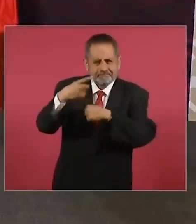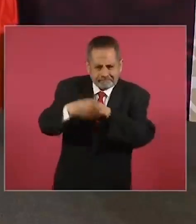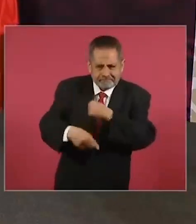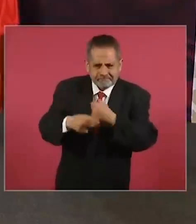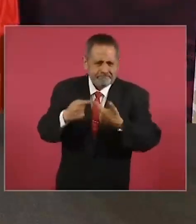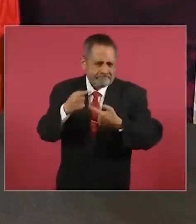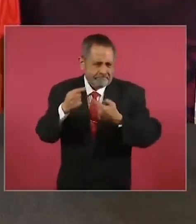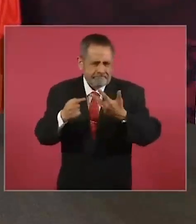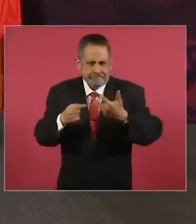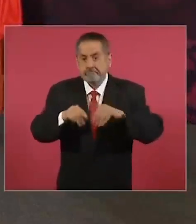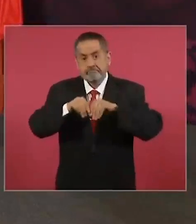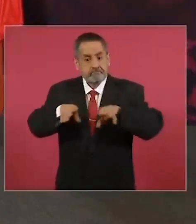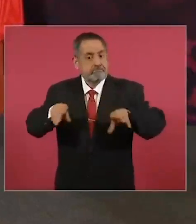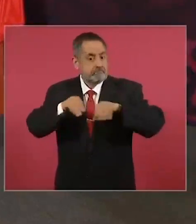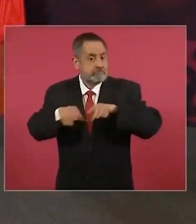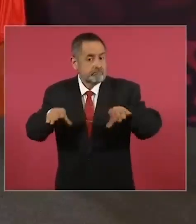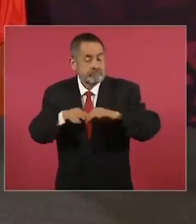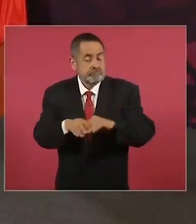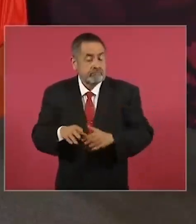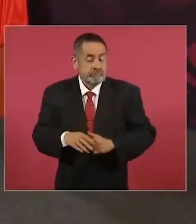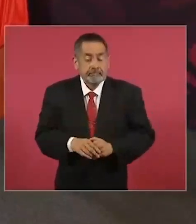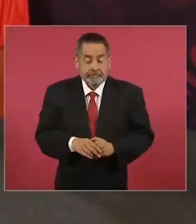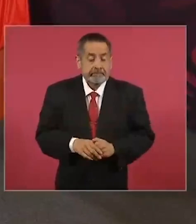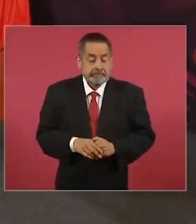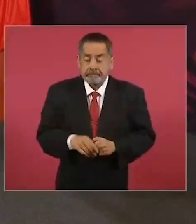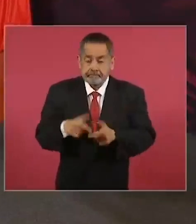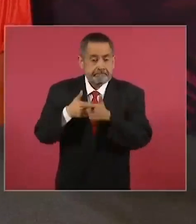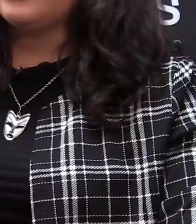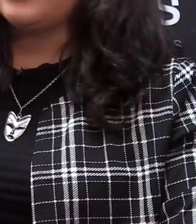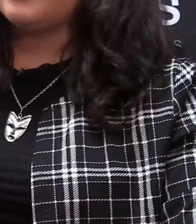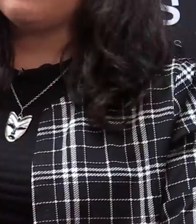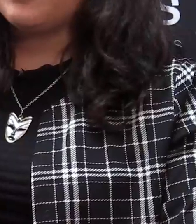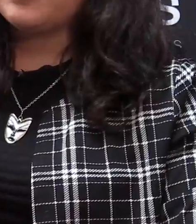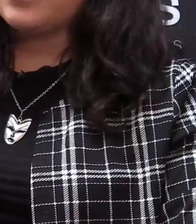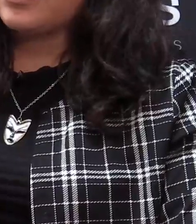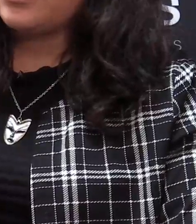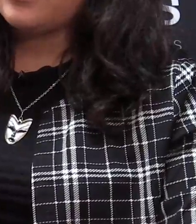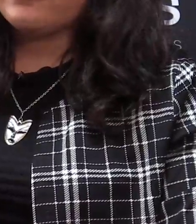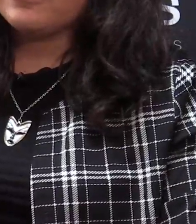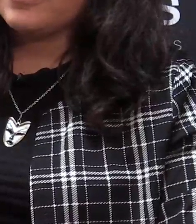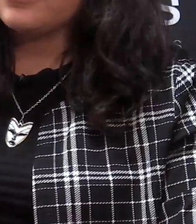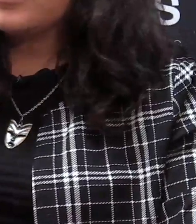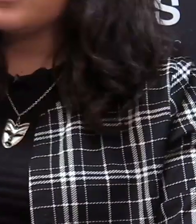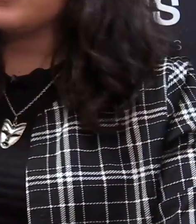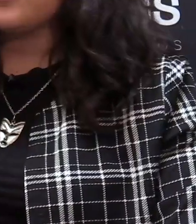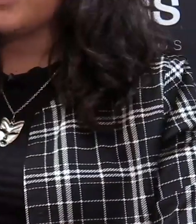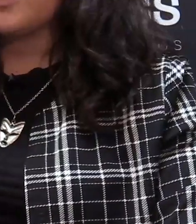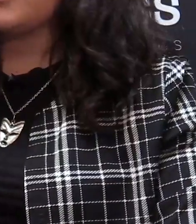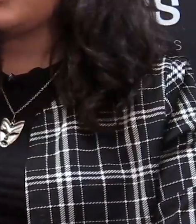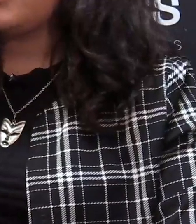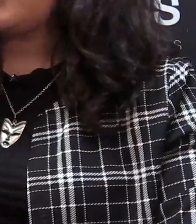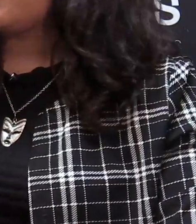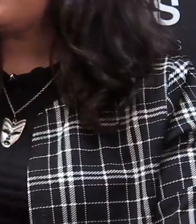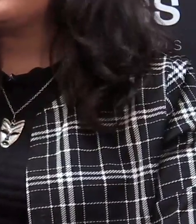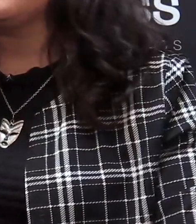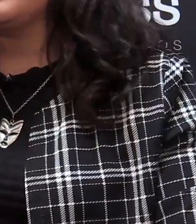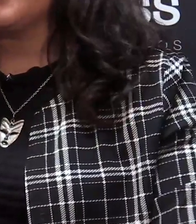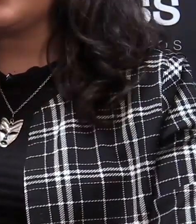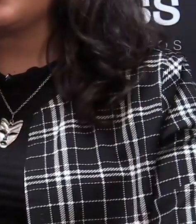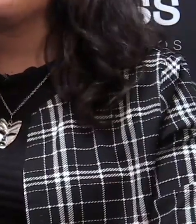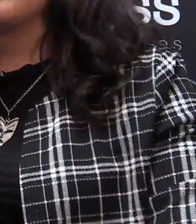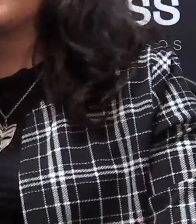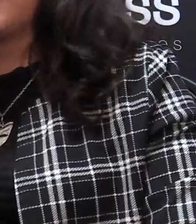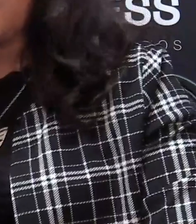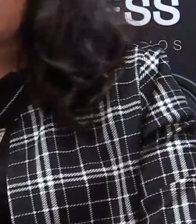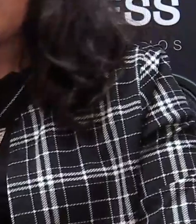es que nos dijo, bueno, lo dijo en la mañanera, que iba a presentar la reforma constitucional de la prohibición